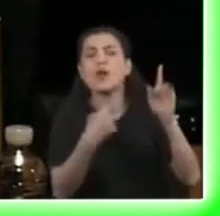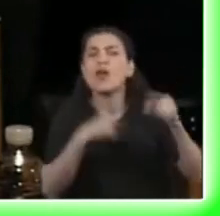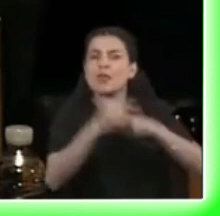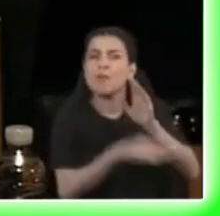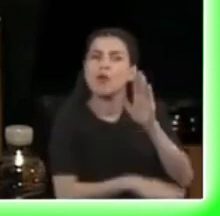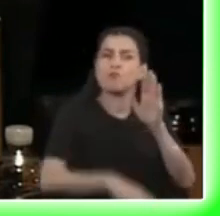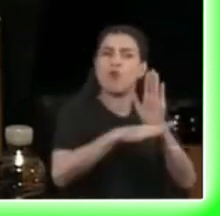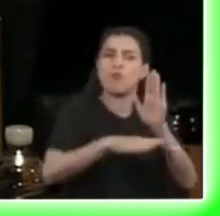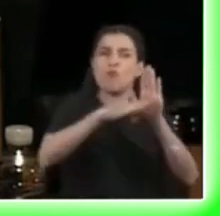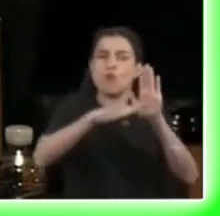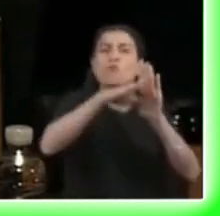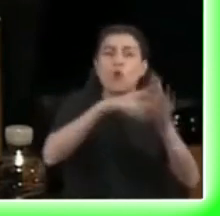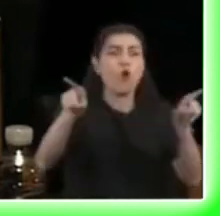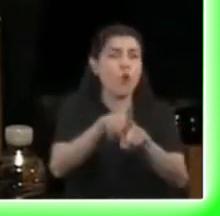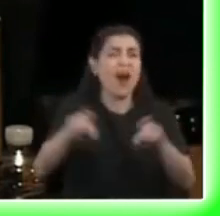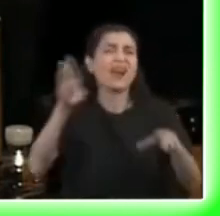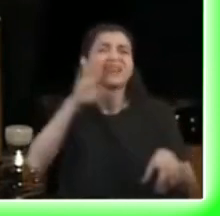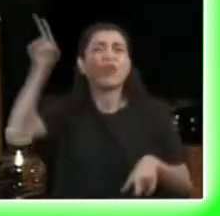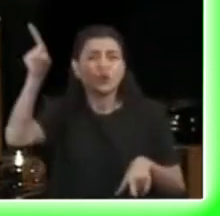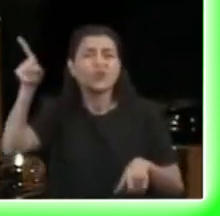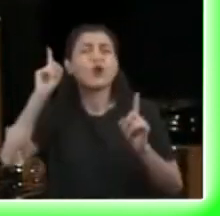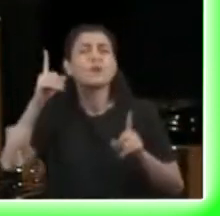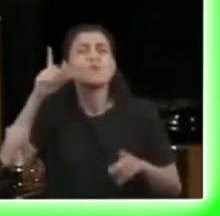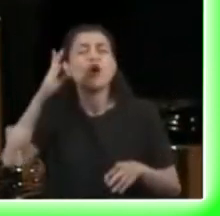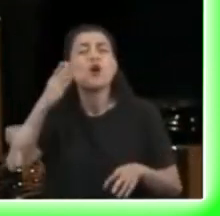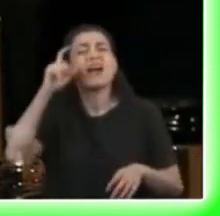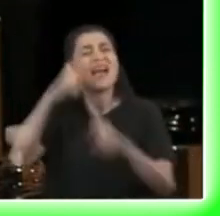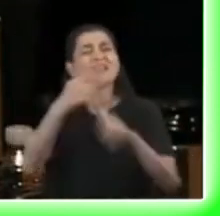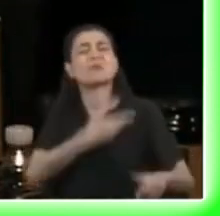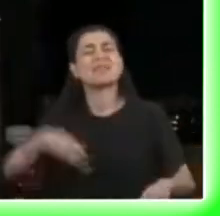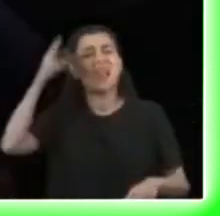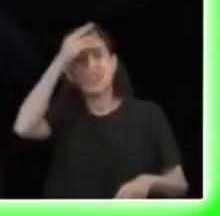sino que además estoy haciendo el mejor gobierno de la historia argentina.